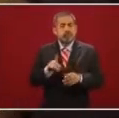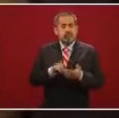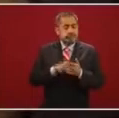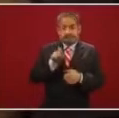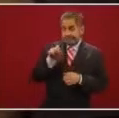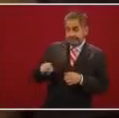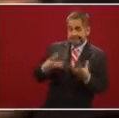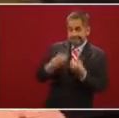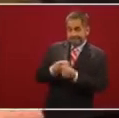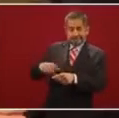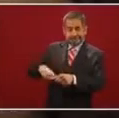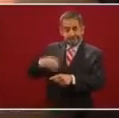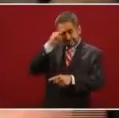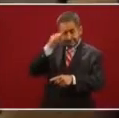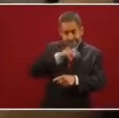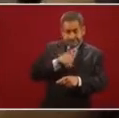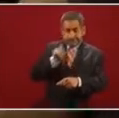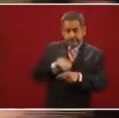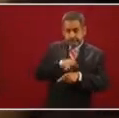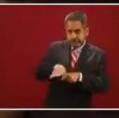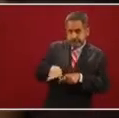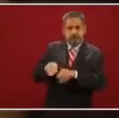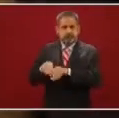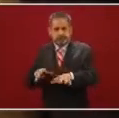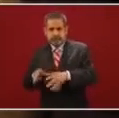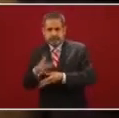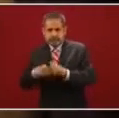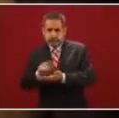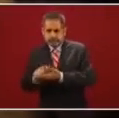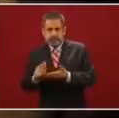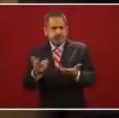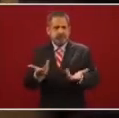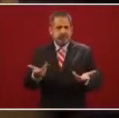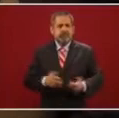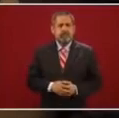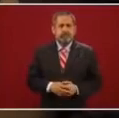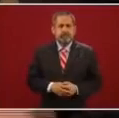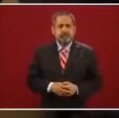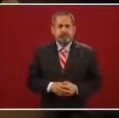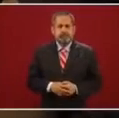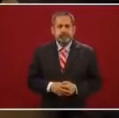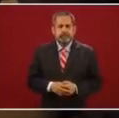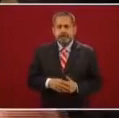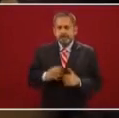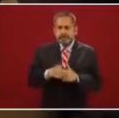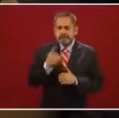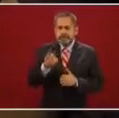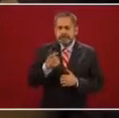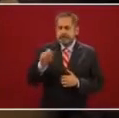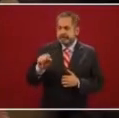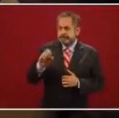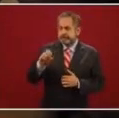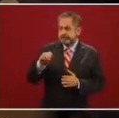operador del Estado, que van a llegar estas aguas y se van a limpiar. Y también, ¿por qué Semarnat